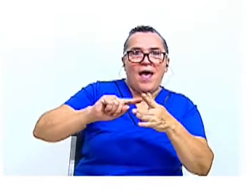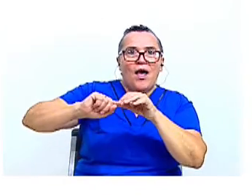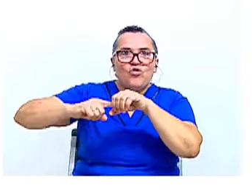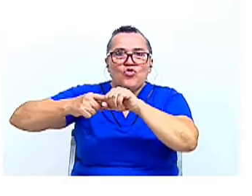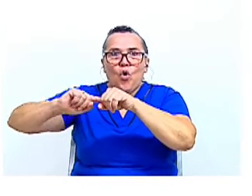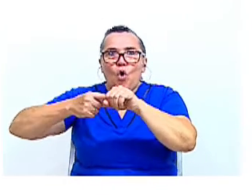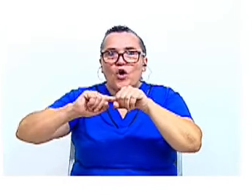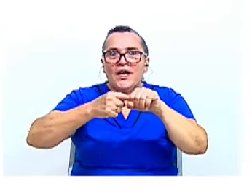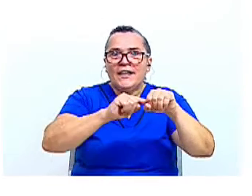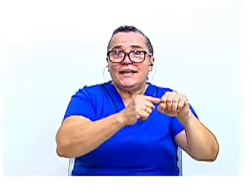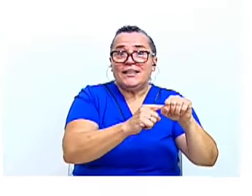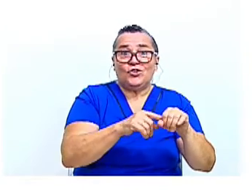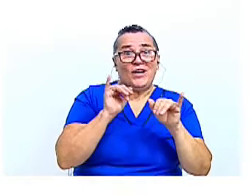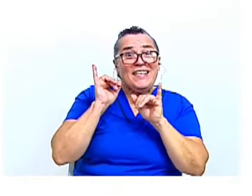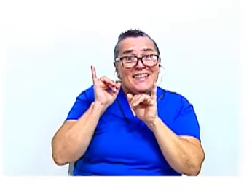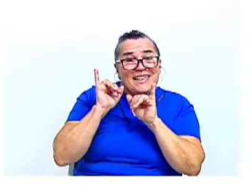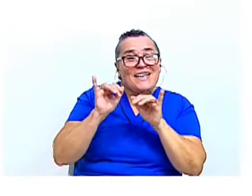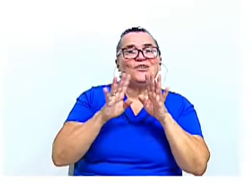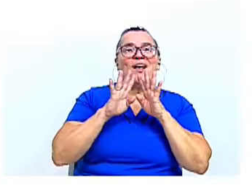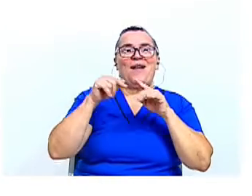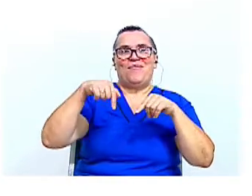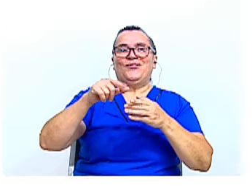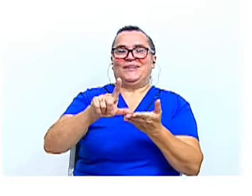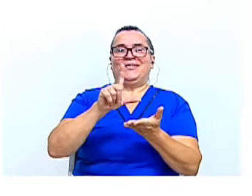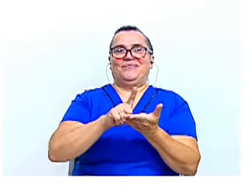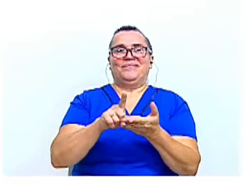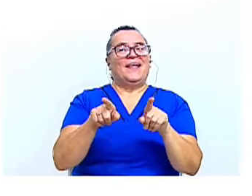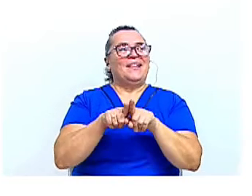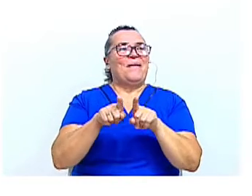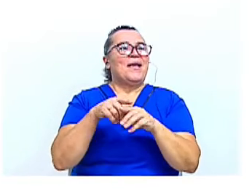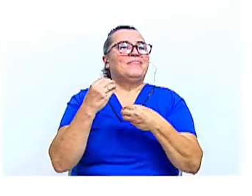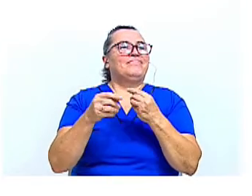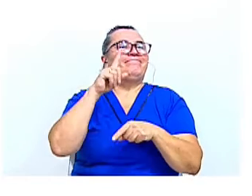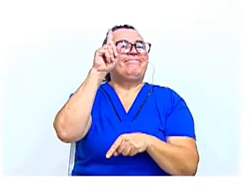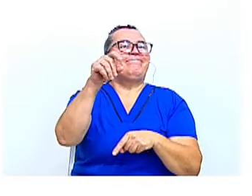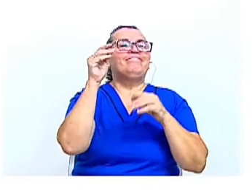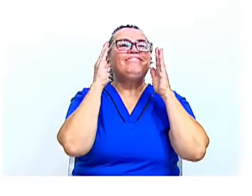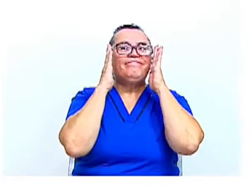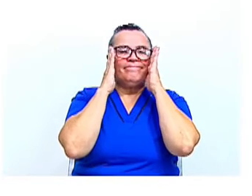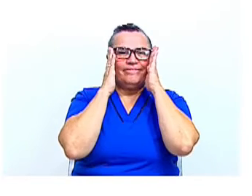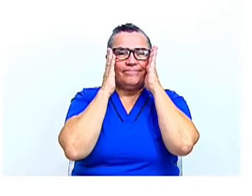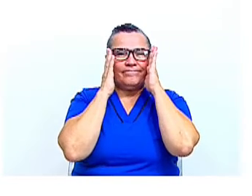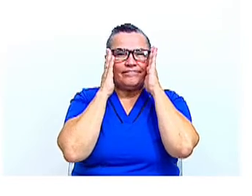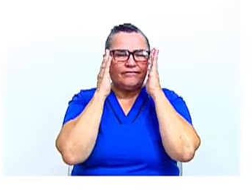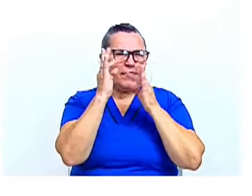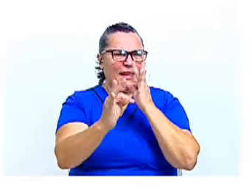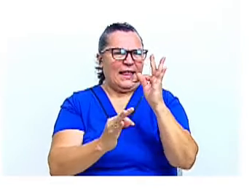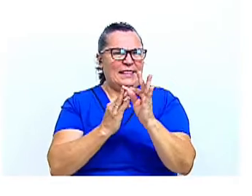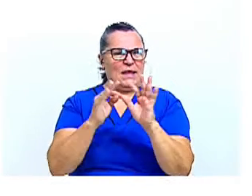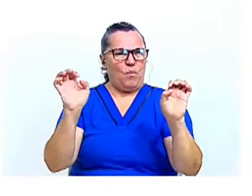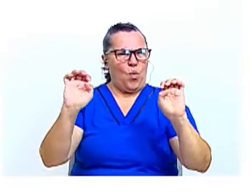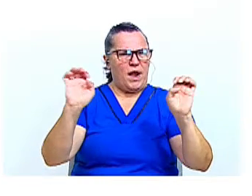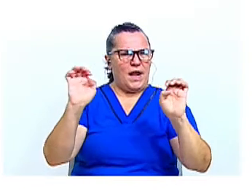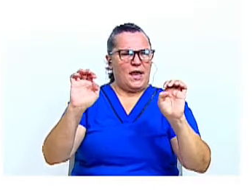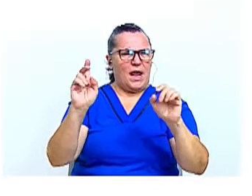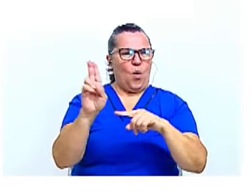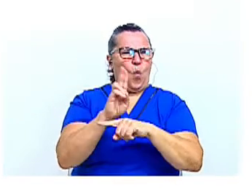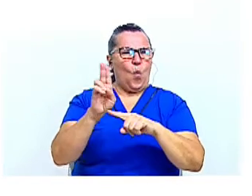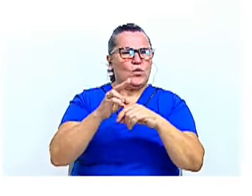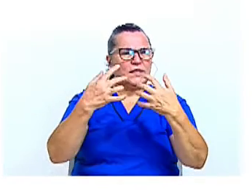estas vamos a hablar en esta clase. También voy a realizar una pregunta. ¿Qué tipo de energía utilizan las